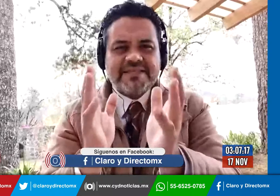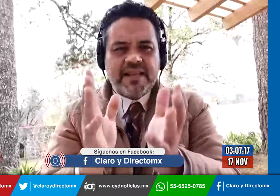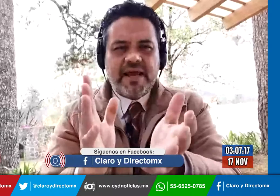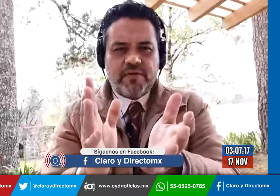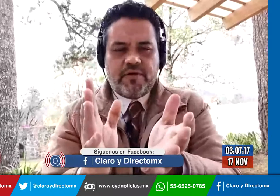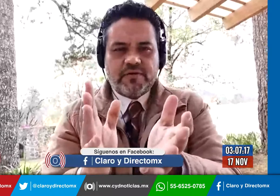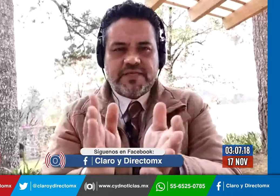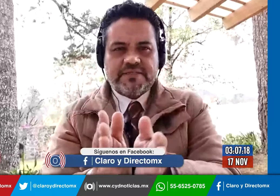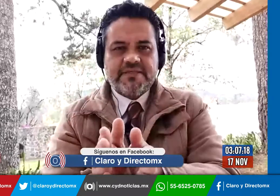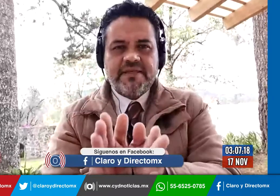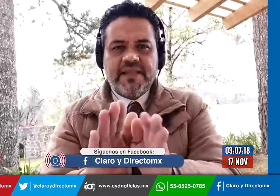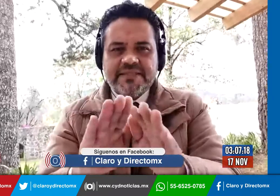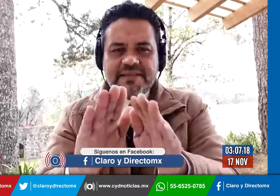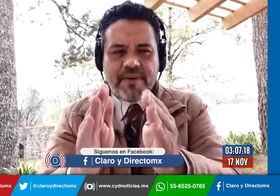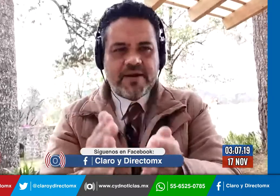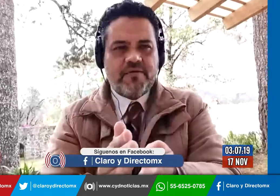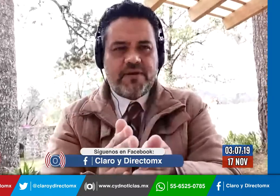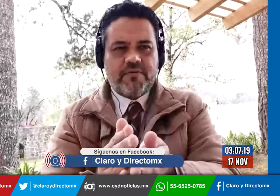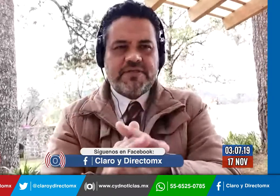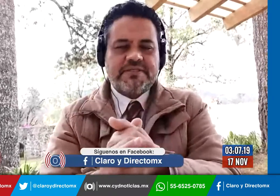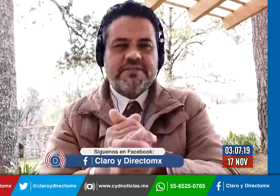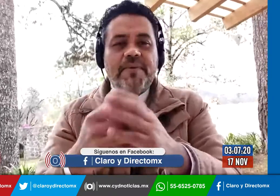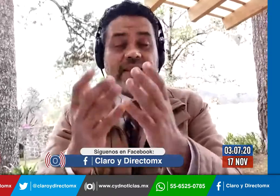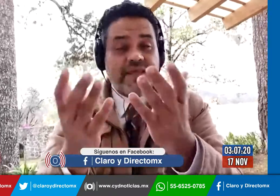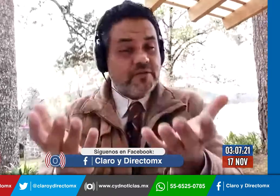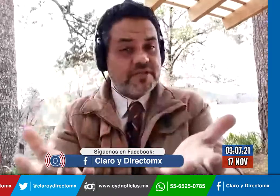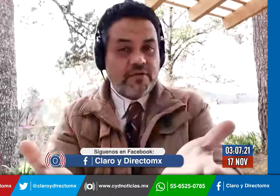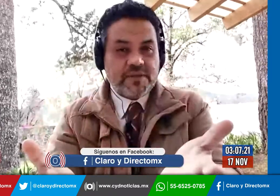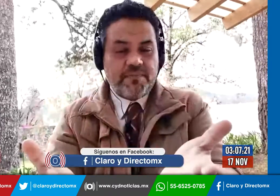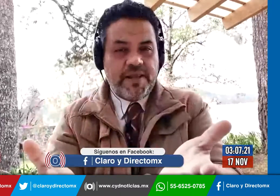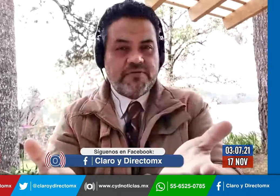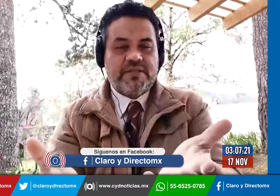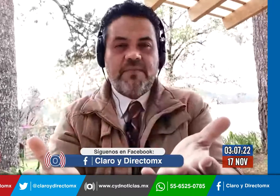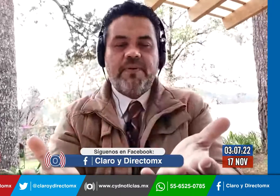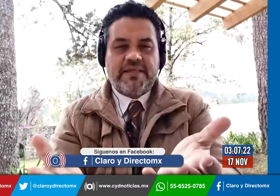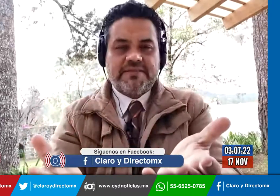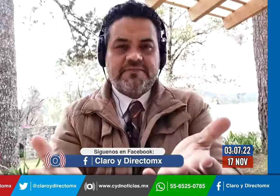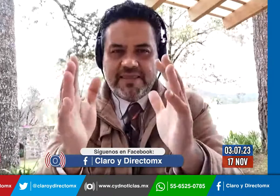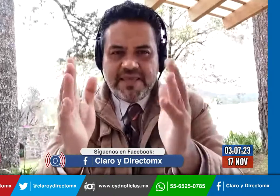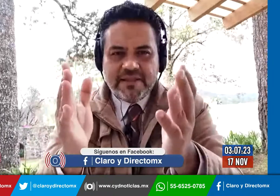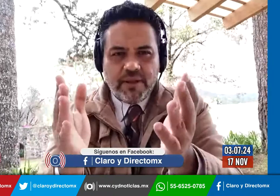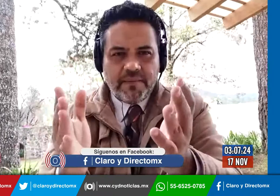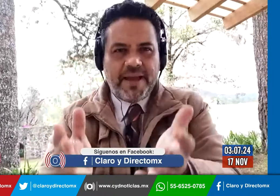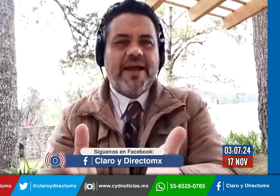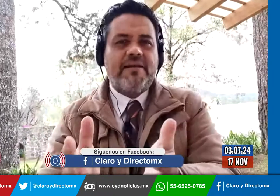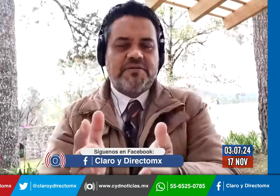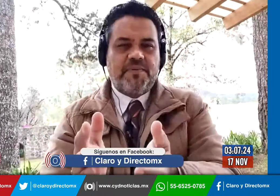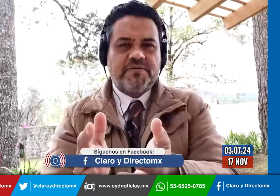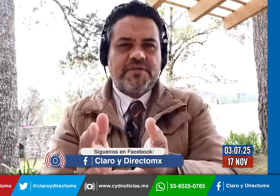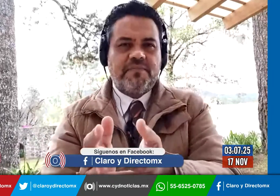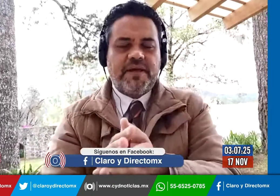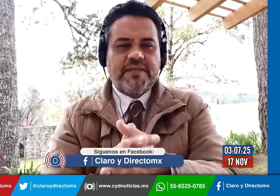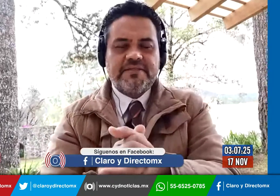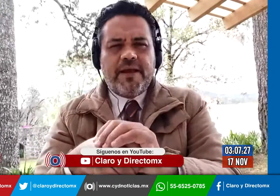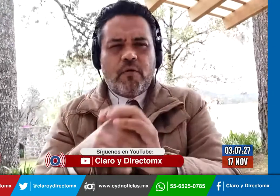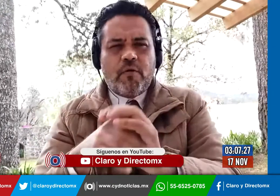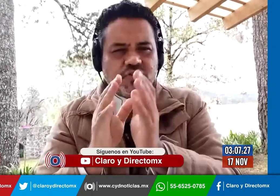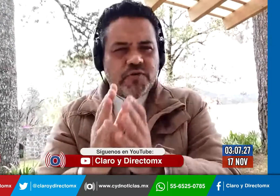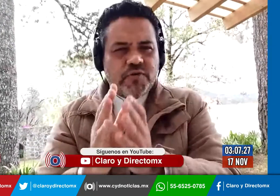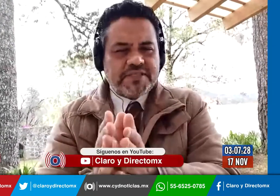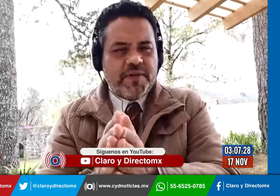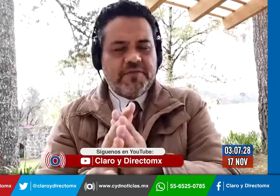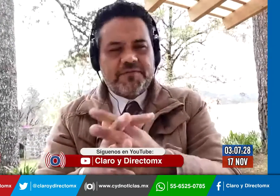En este escenario de cosas y en este marco de cosas, perdiéndose los empleos en el país, yendo a la baja los empleos en el país,